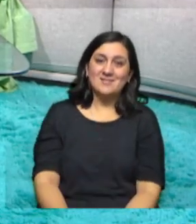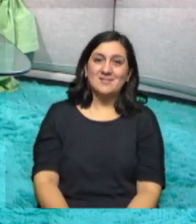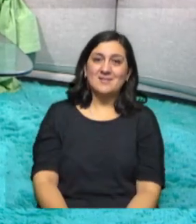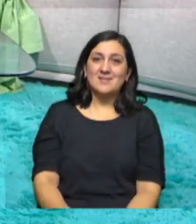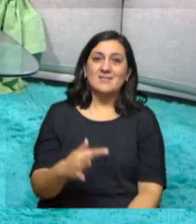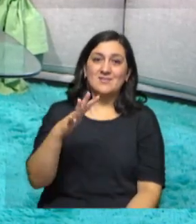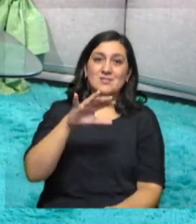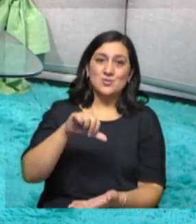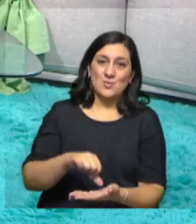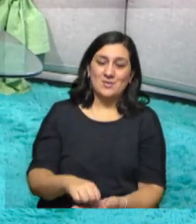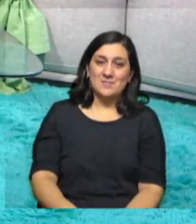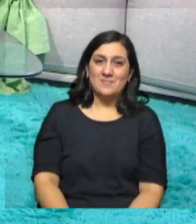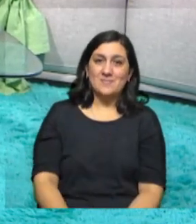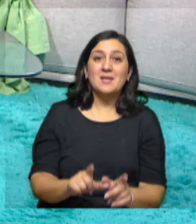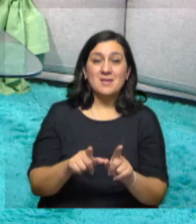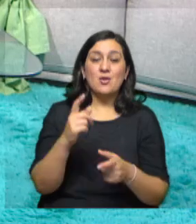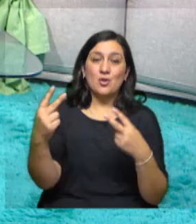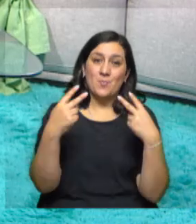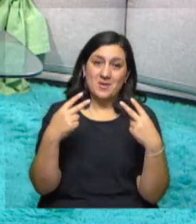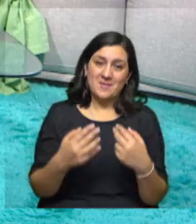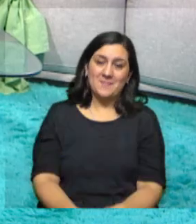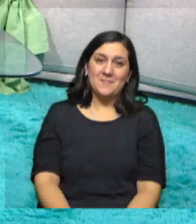a los que están del otro lado. Adelante.